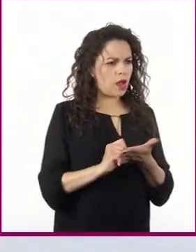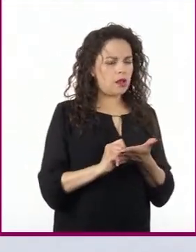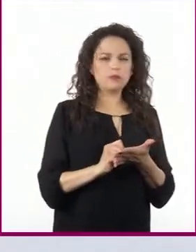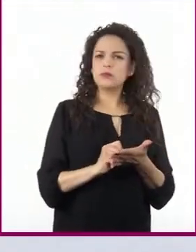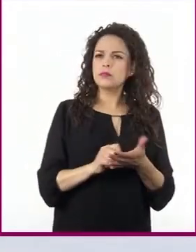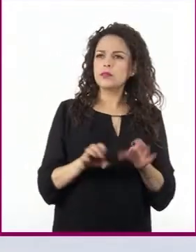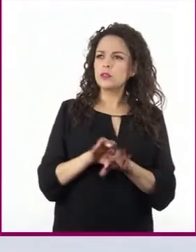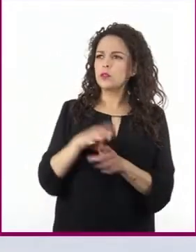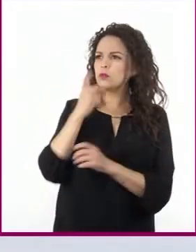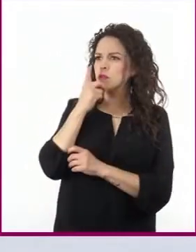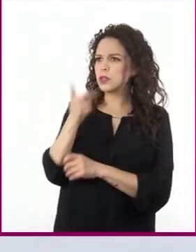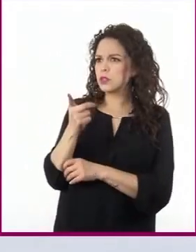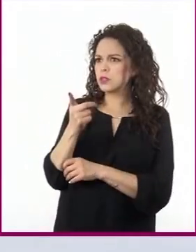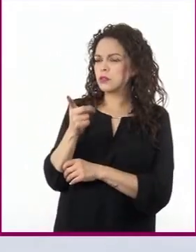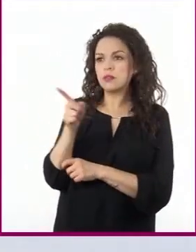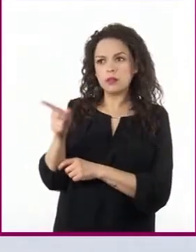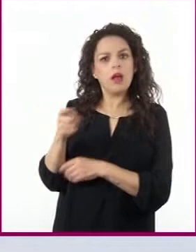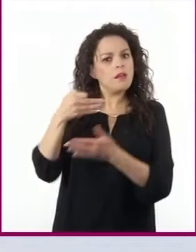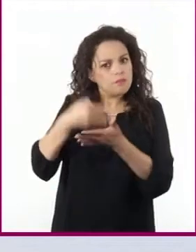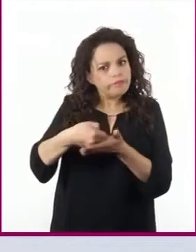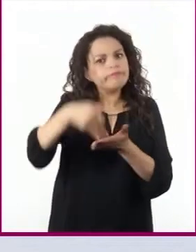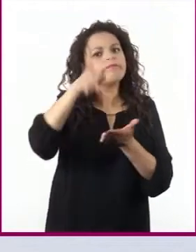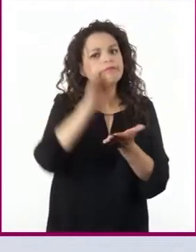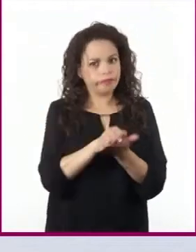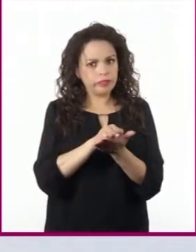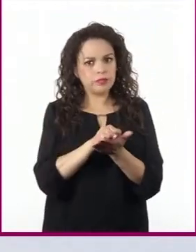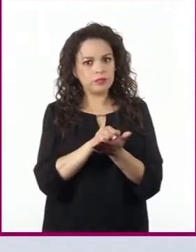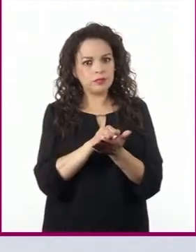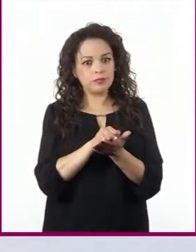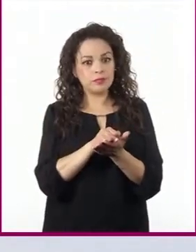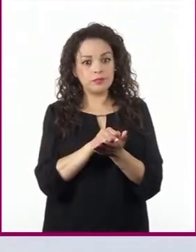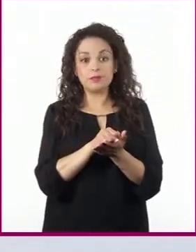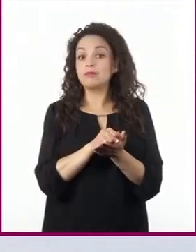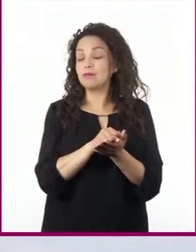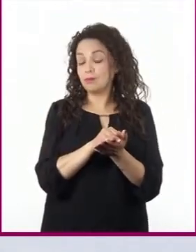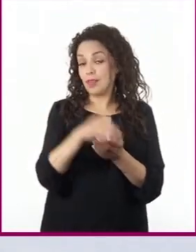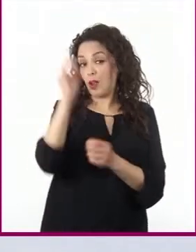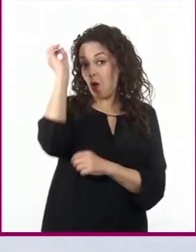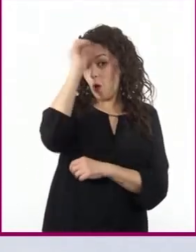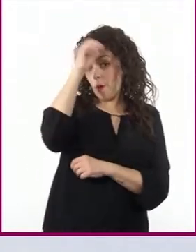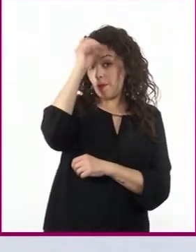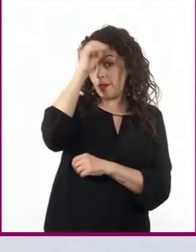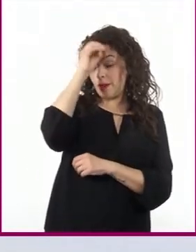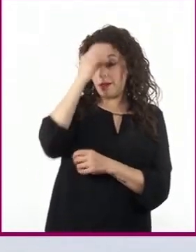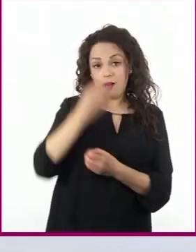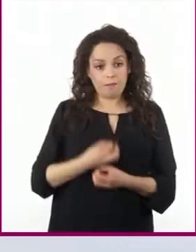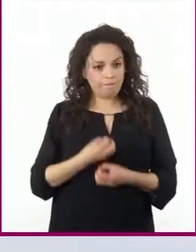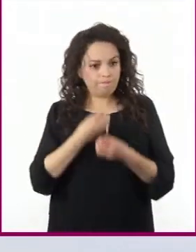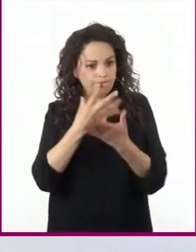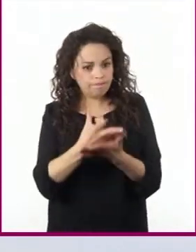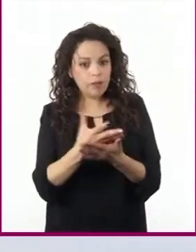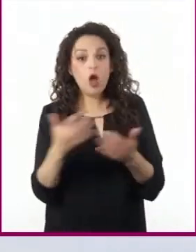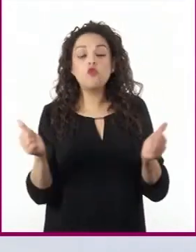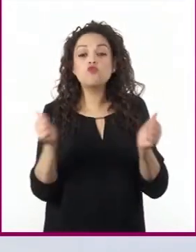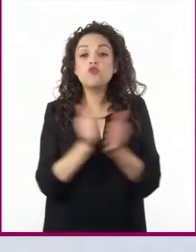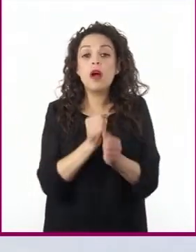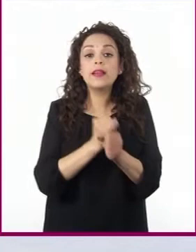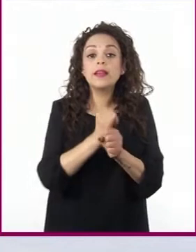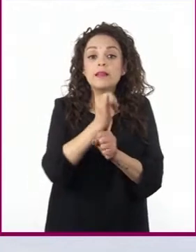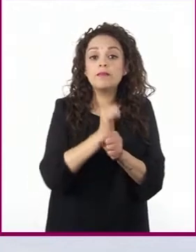decir que es muy valiente en el otro son opiniones expresadas que se basan en lo que se ha investigado de